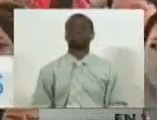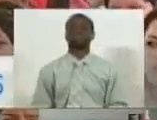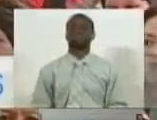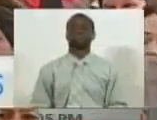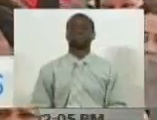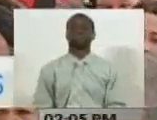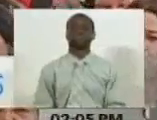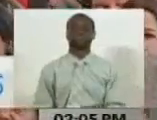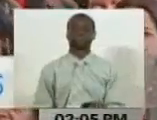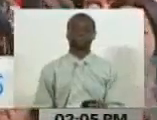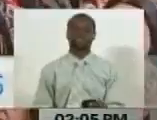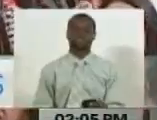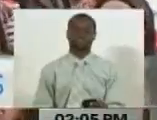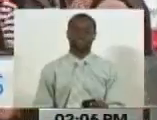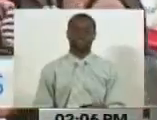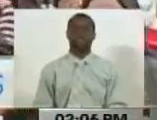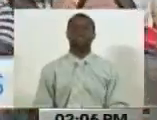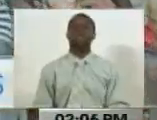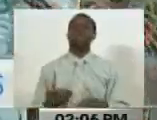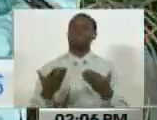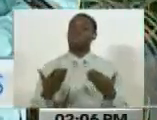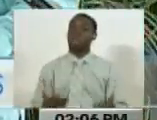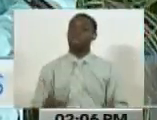Por eso es muy importante, compañero Elías,